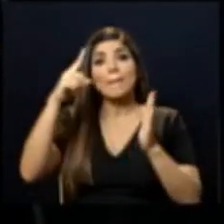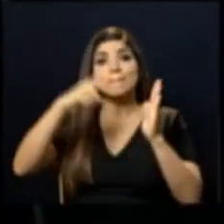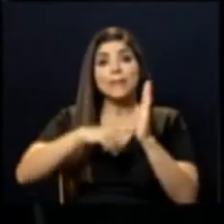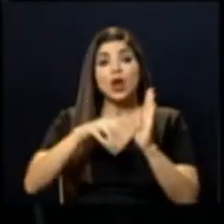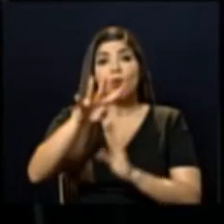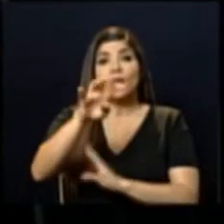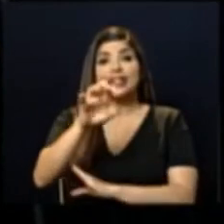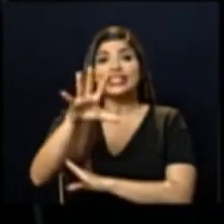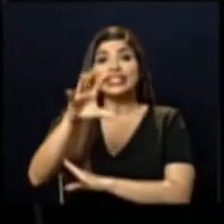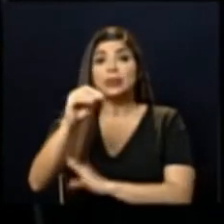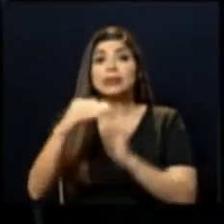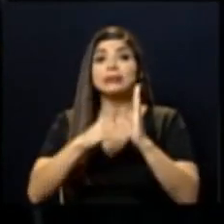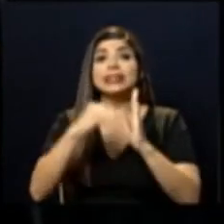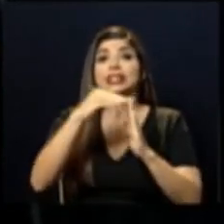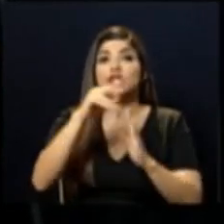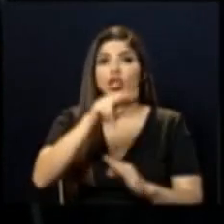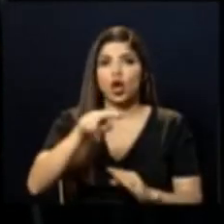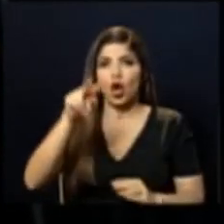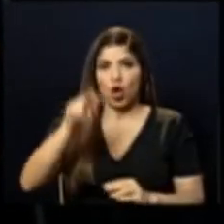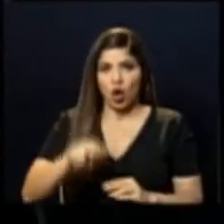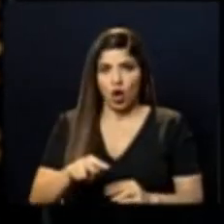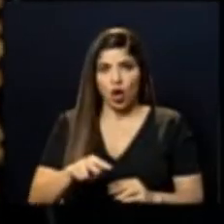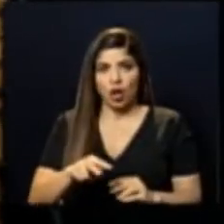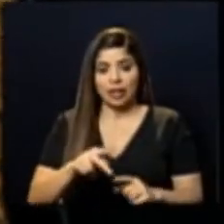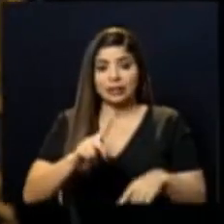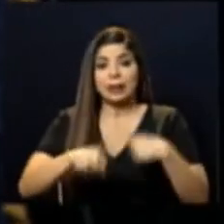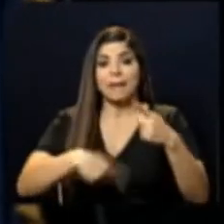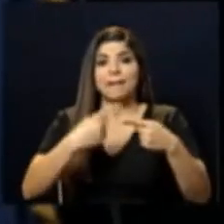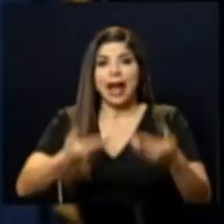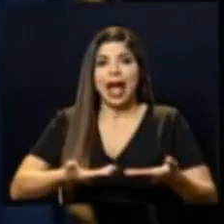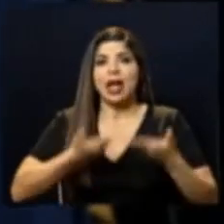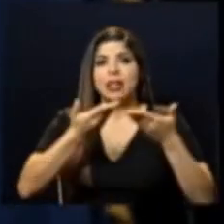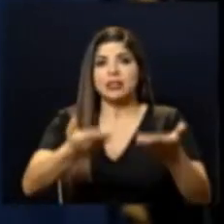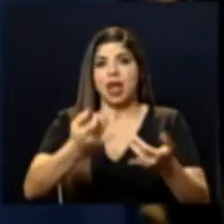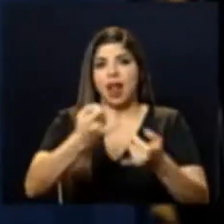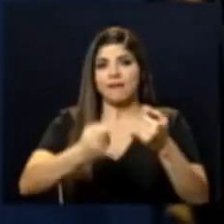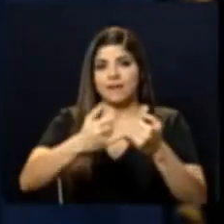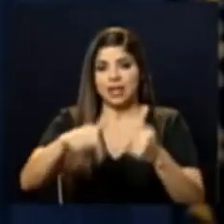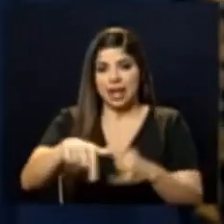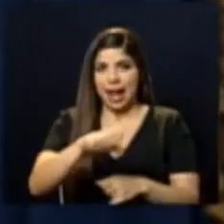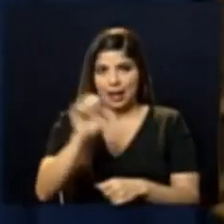de colones, y que será entregado al final de este mes.